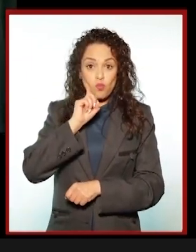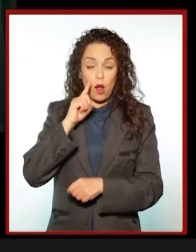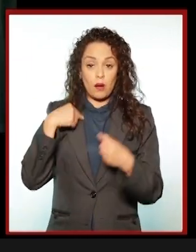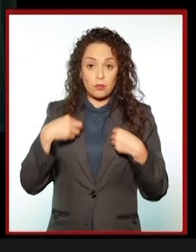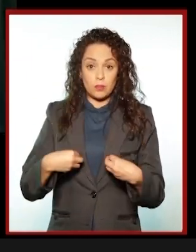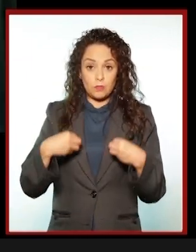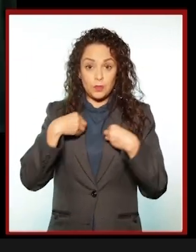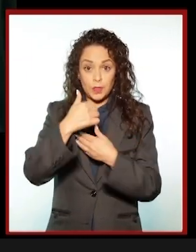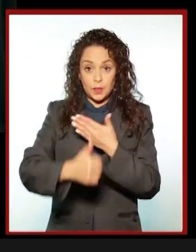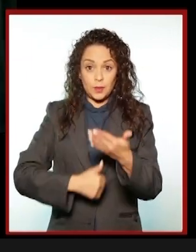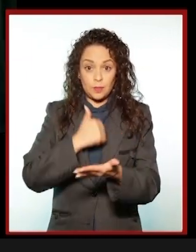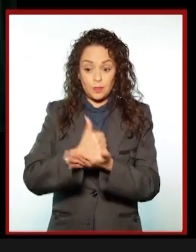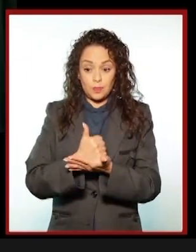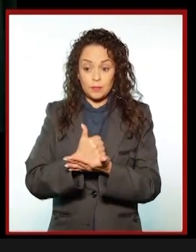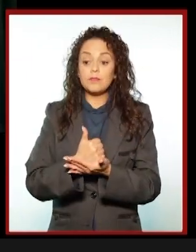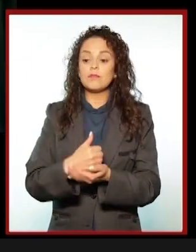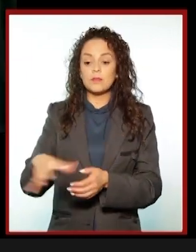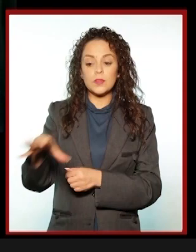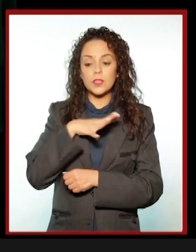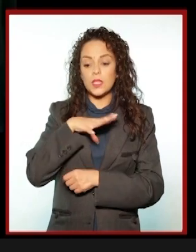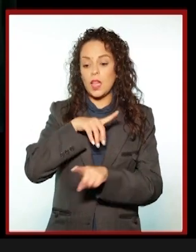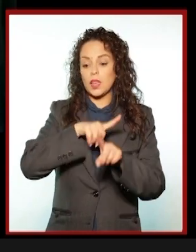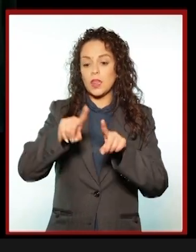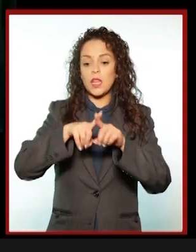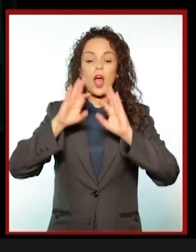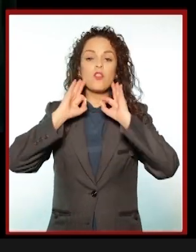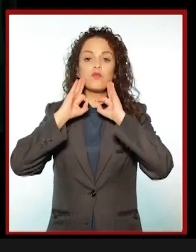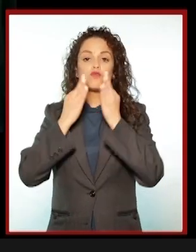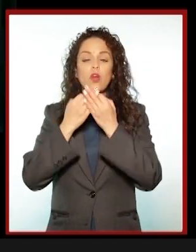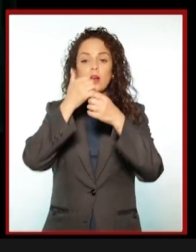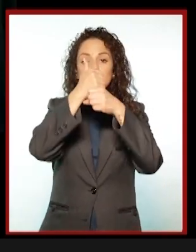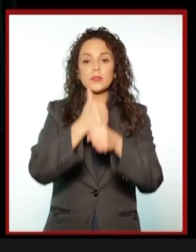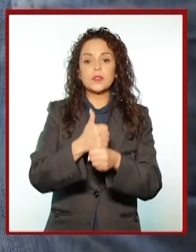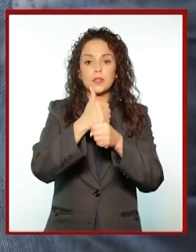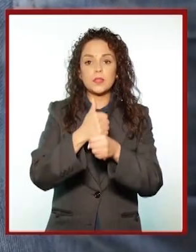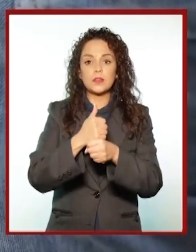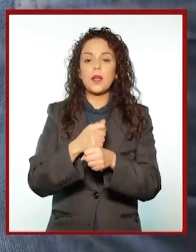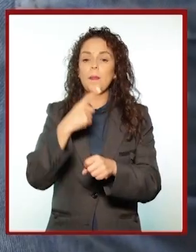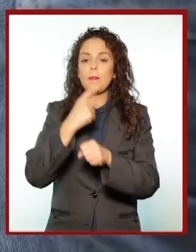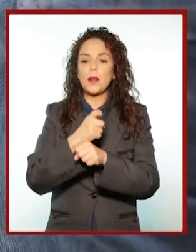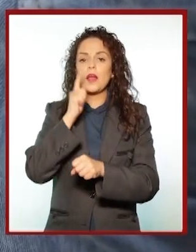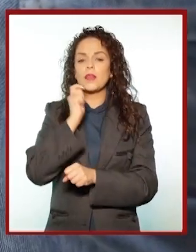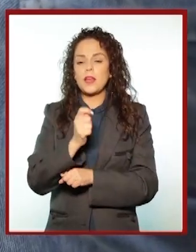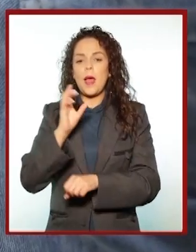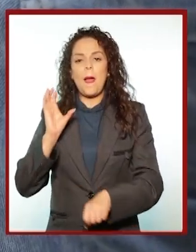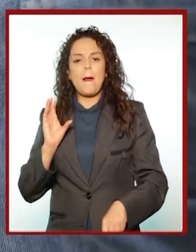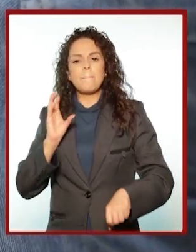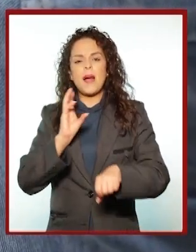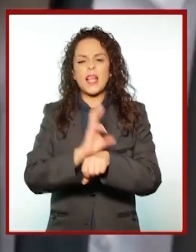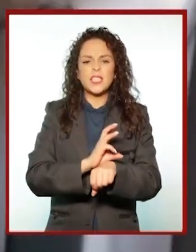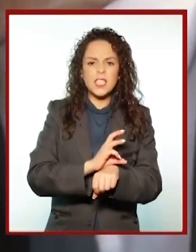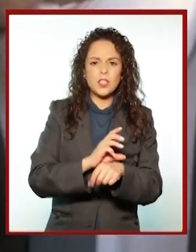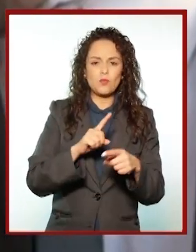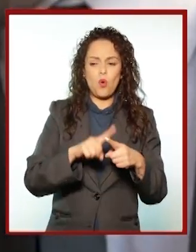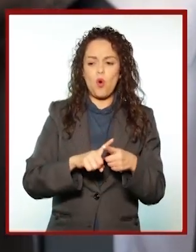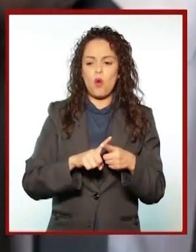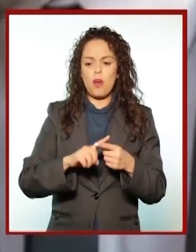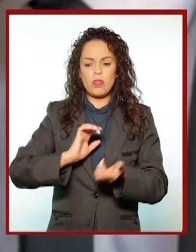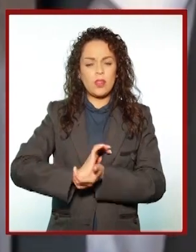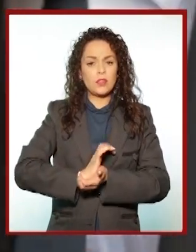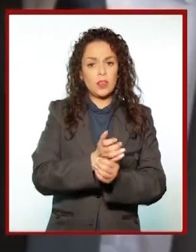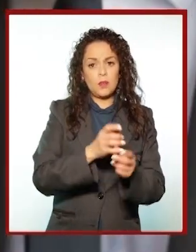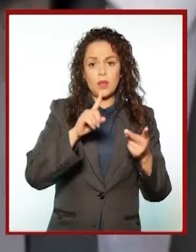habitante también de la ciudad, que está atravesado por todo este tipo de formas de violencia, ¿no? Como el machismo, la discriminación,